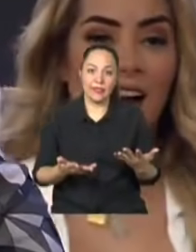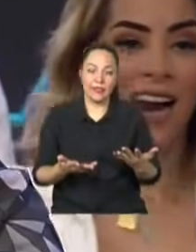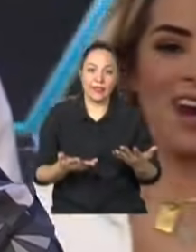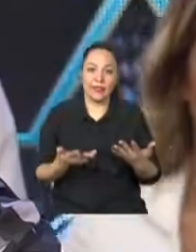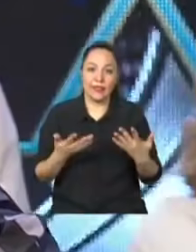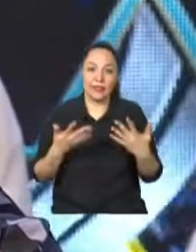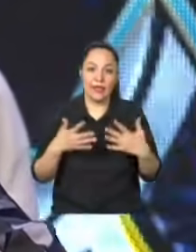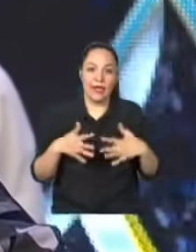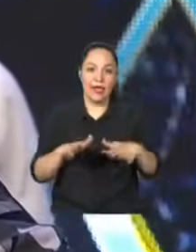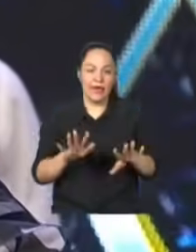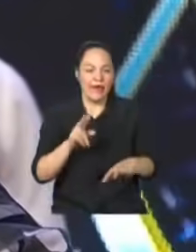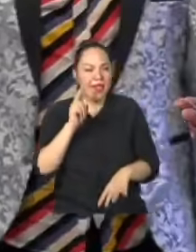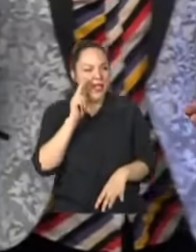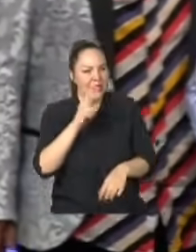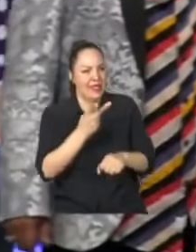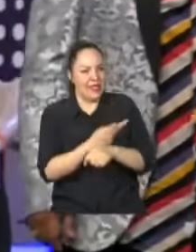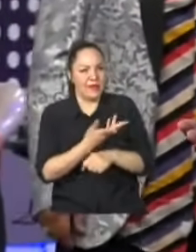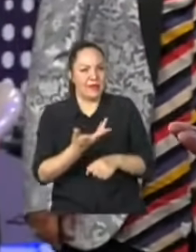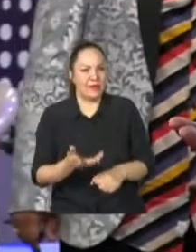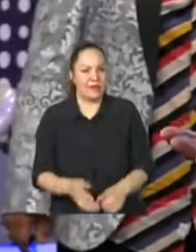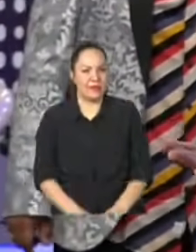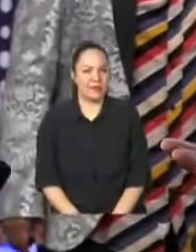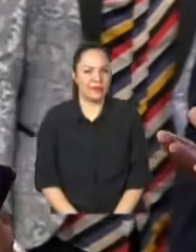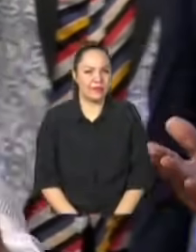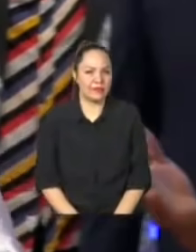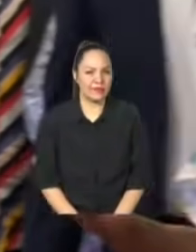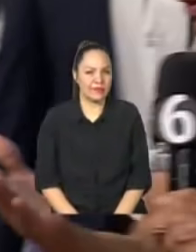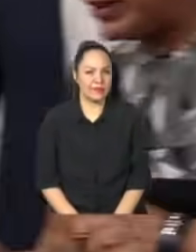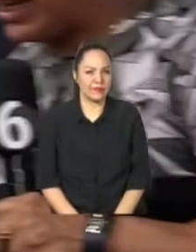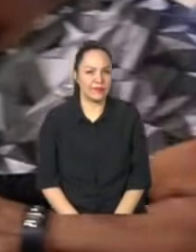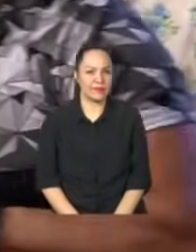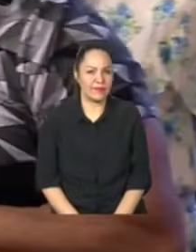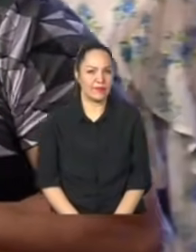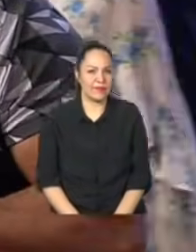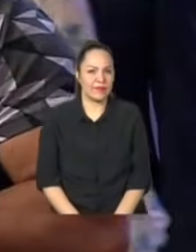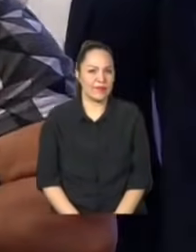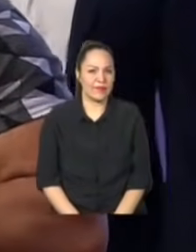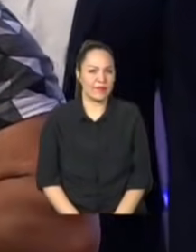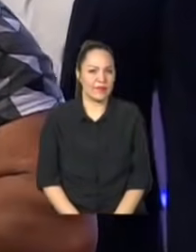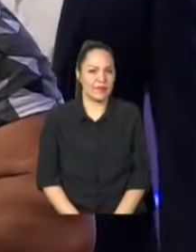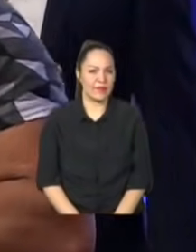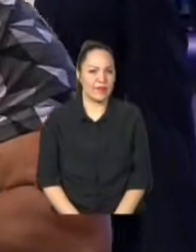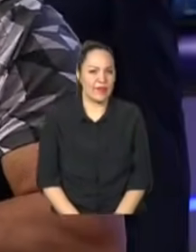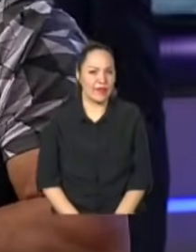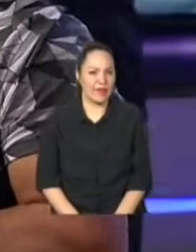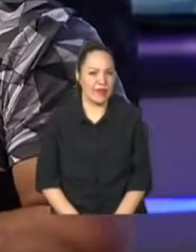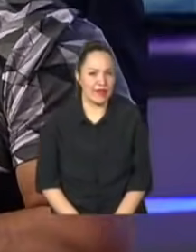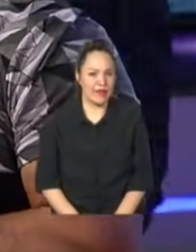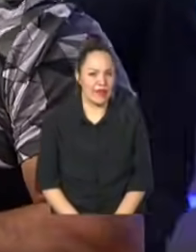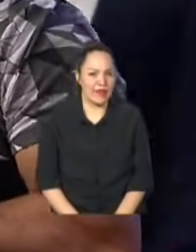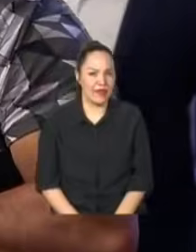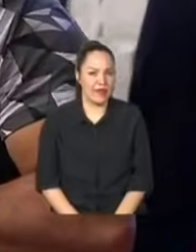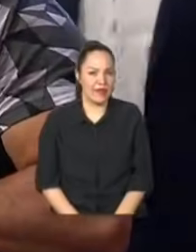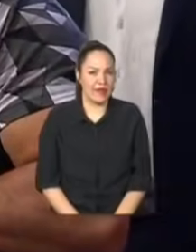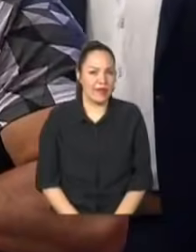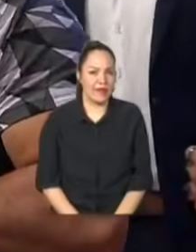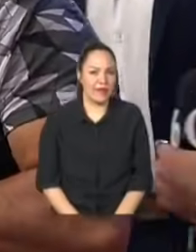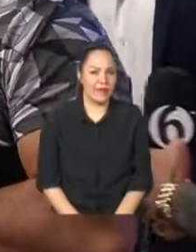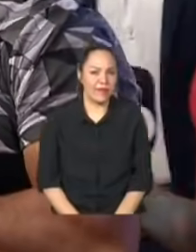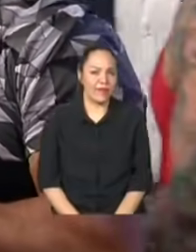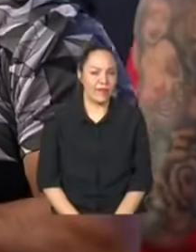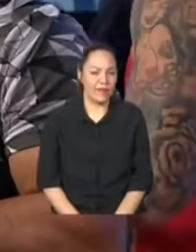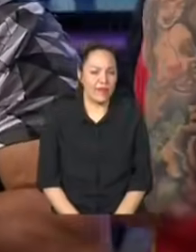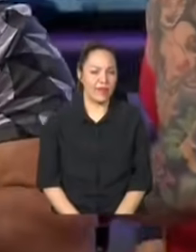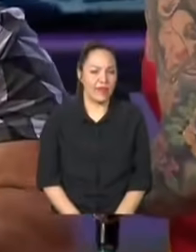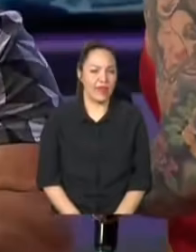abracé con alguien, la besé. ¿La puedo pasar? Conmigo no, con sí, alguien. La besé a alguien. ¿Sí? Sí, a ver, quiero verlo nada más. ¿A la cámara? Sí,